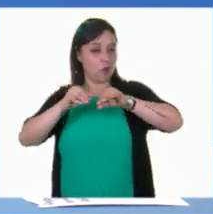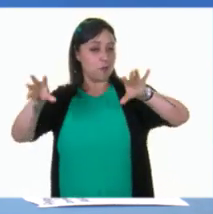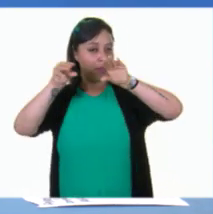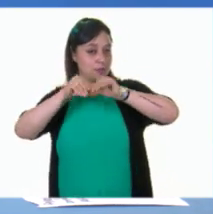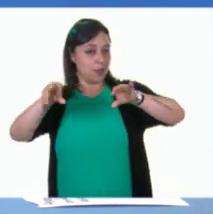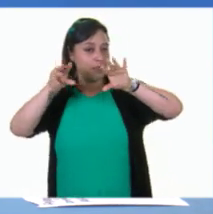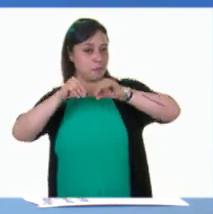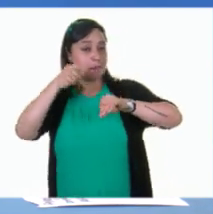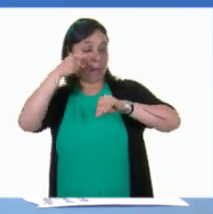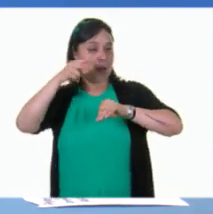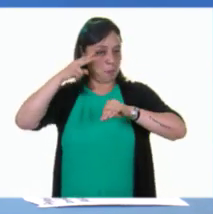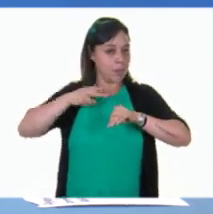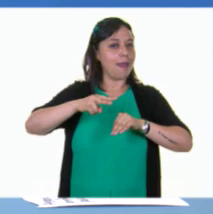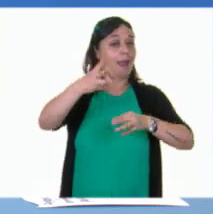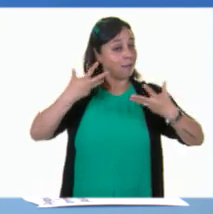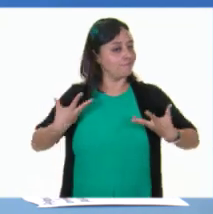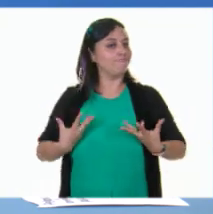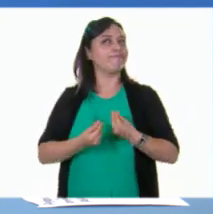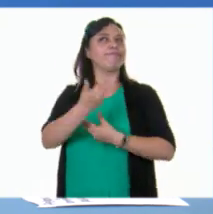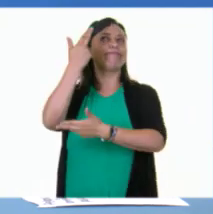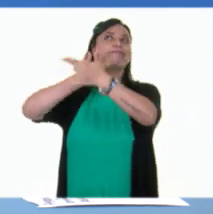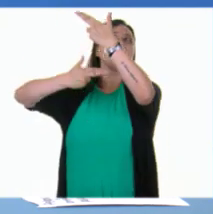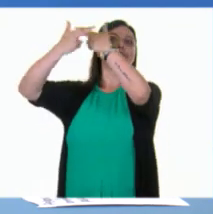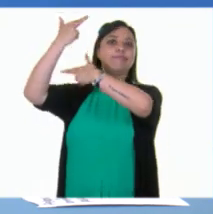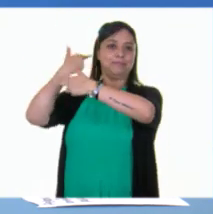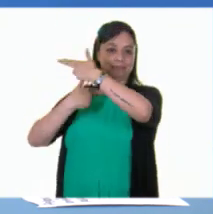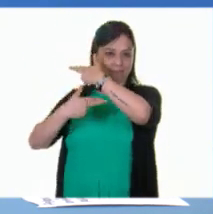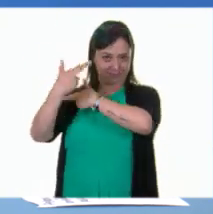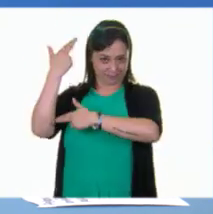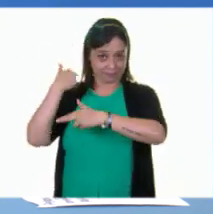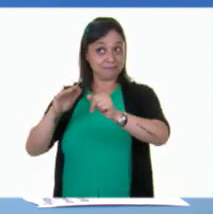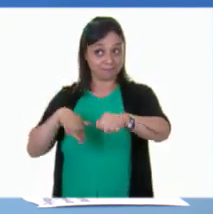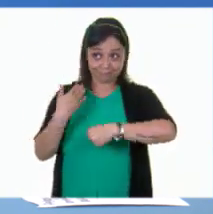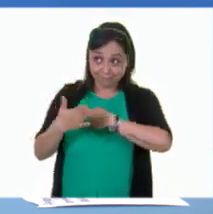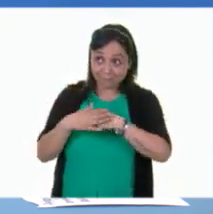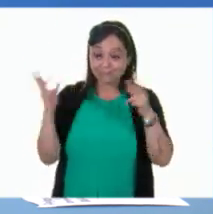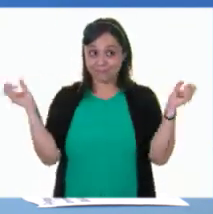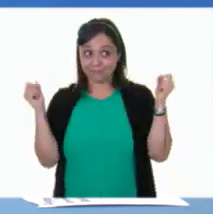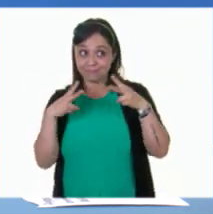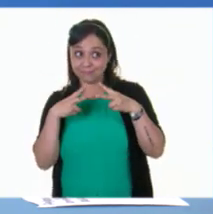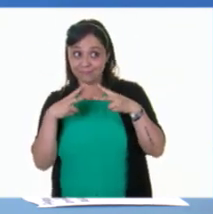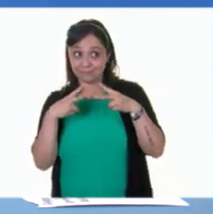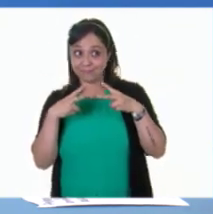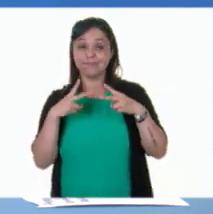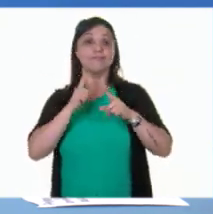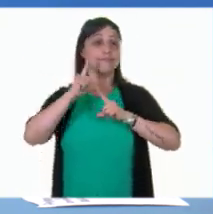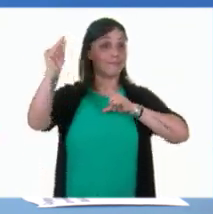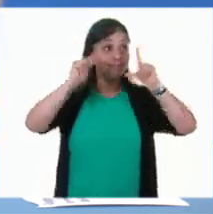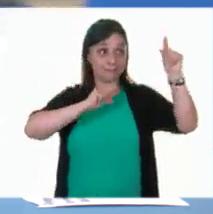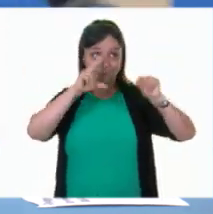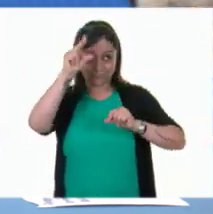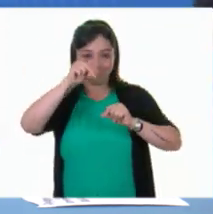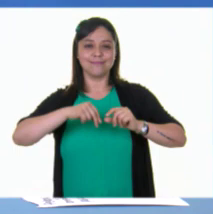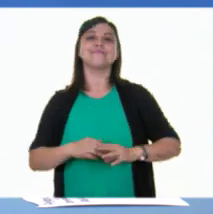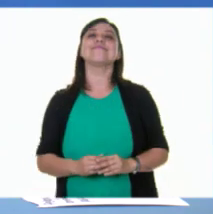apoyan nuestro viaje. Muy bien. Sí, los veo muy pronto, ¿eh? No se vayan tan lejos.